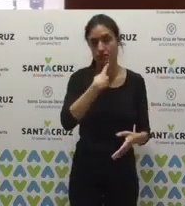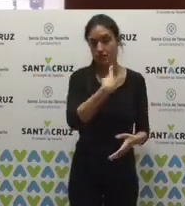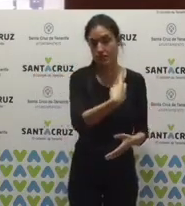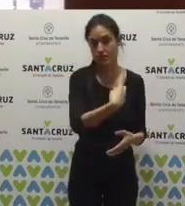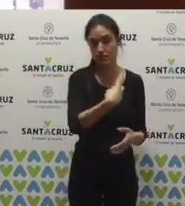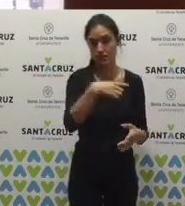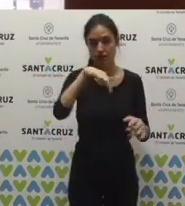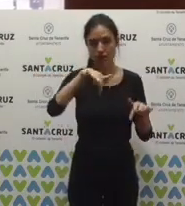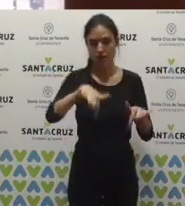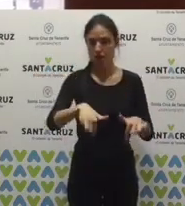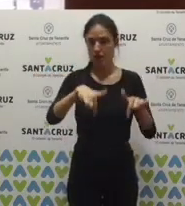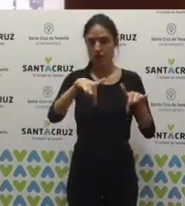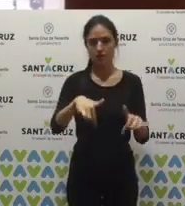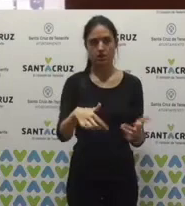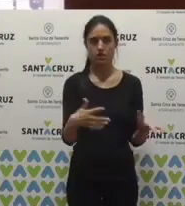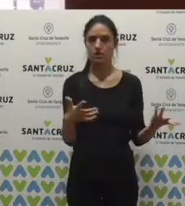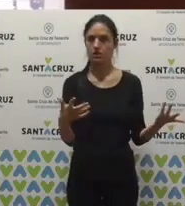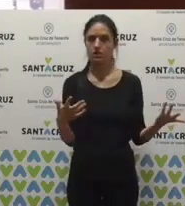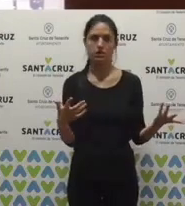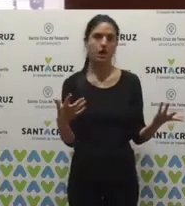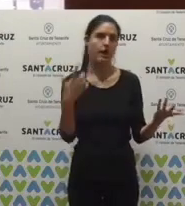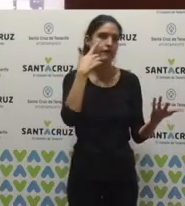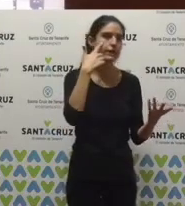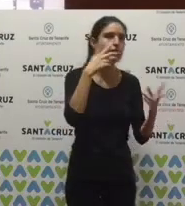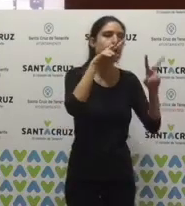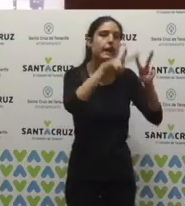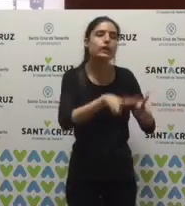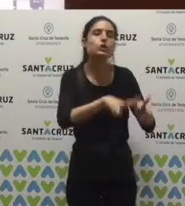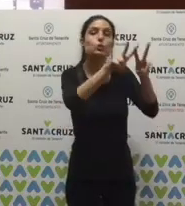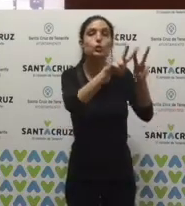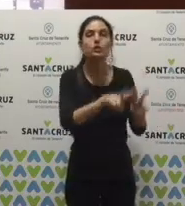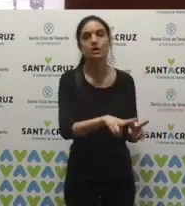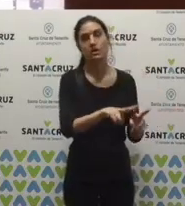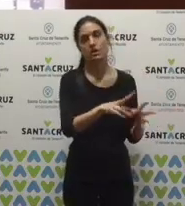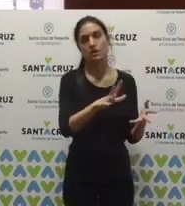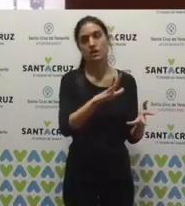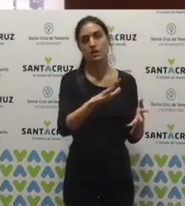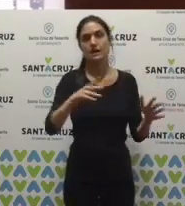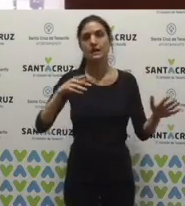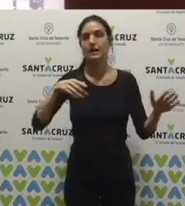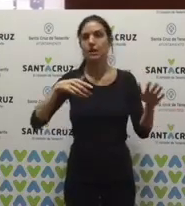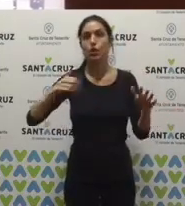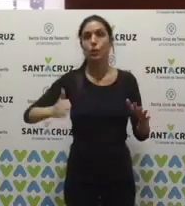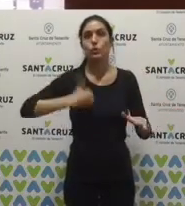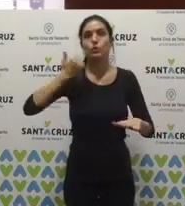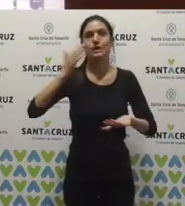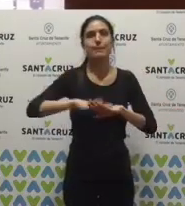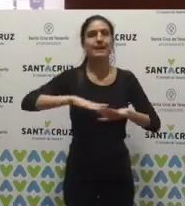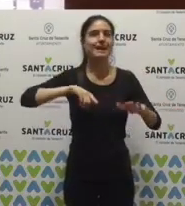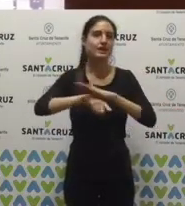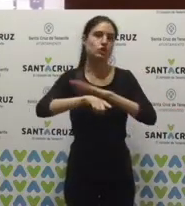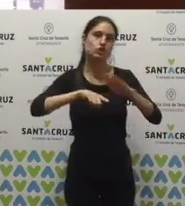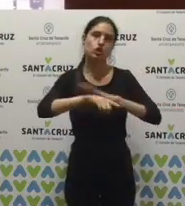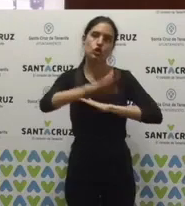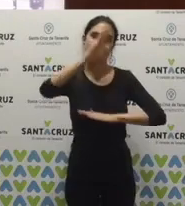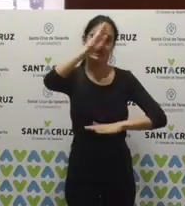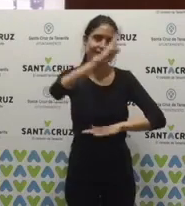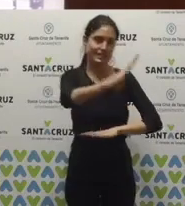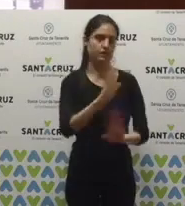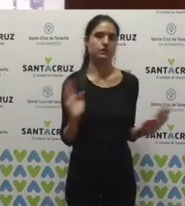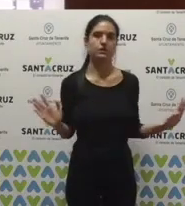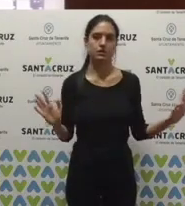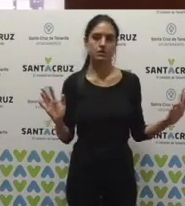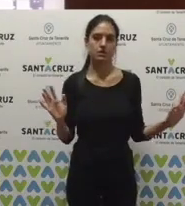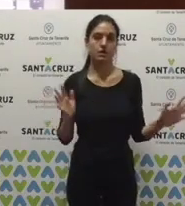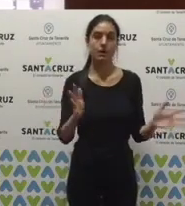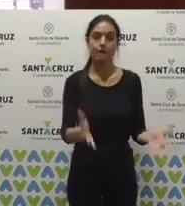se debe decidir es estudiar la oportunidad de la gestión directa ventajas que vemos desde unidades